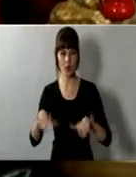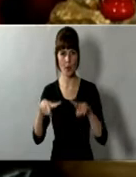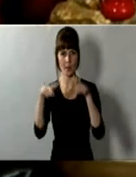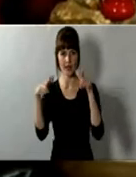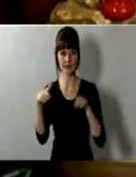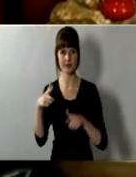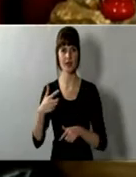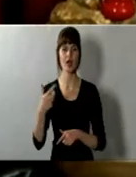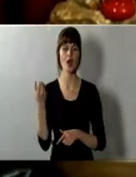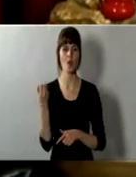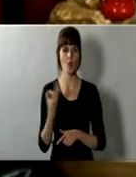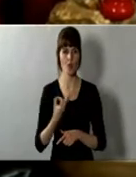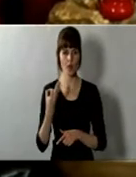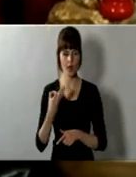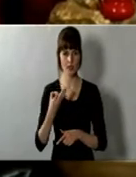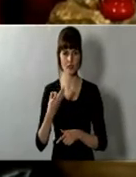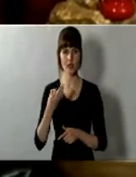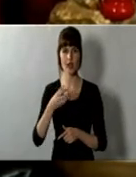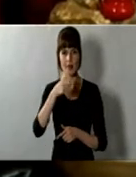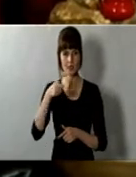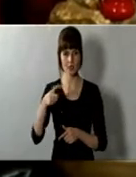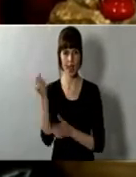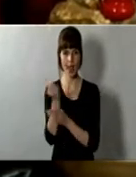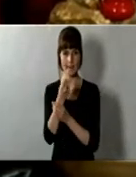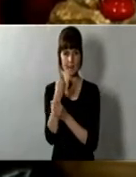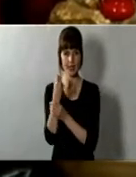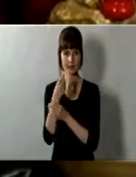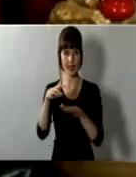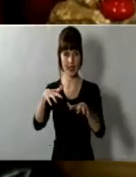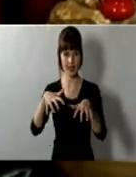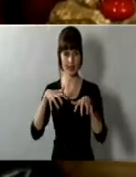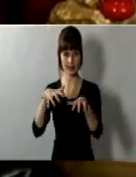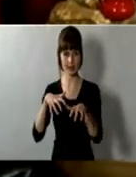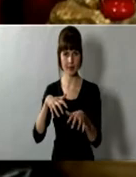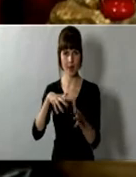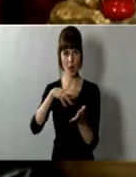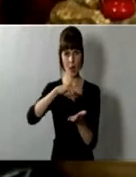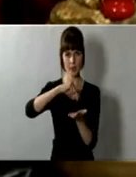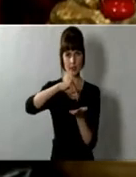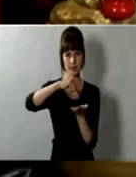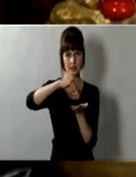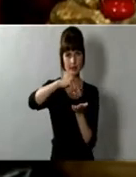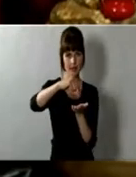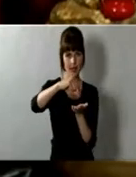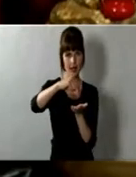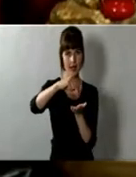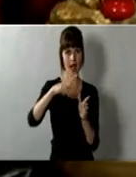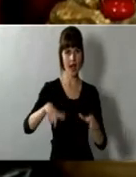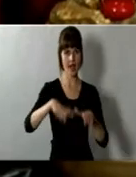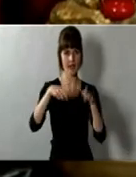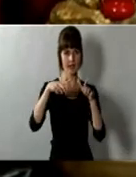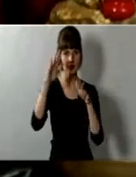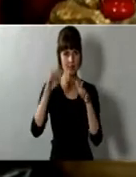la siembra Colocaban Grandes porciones De sal En la tierra Para que la sal Pudiera Matar Todo